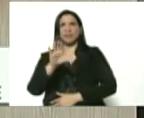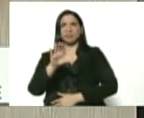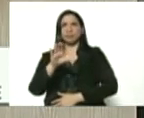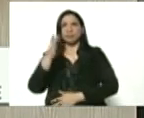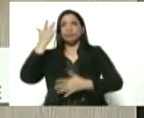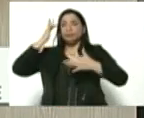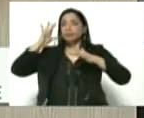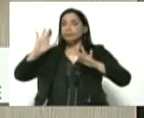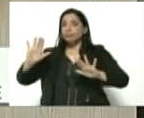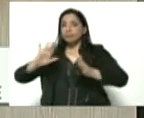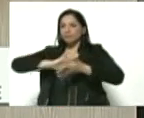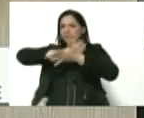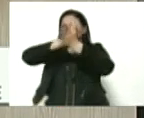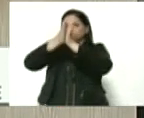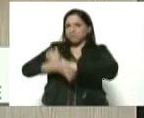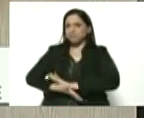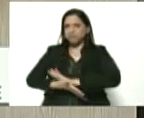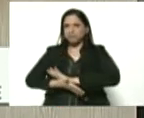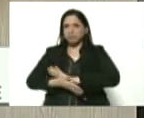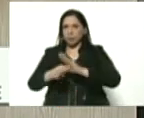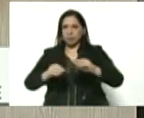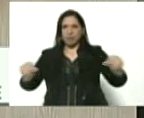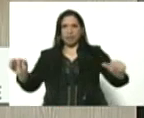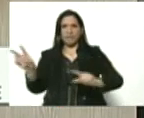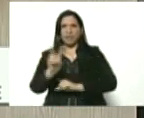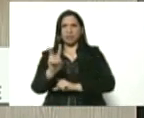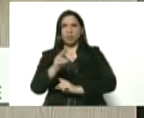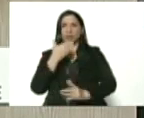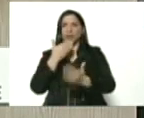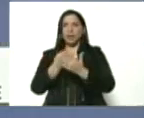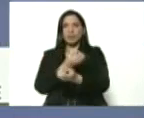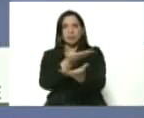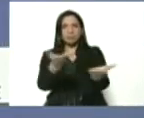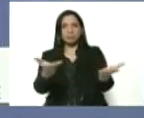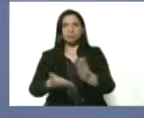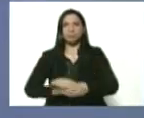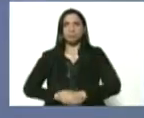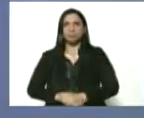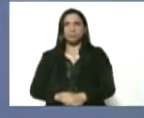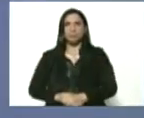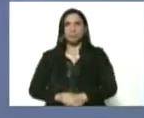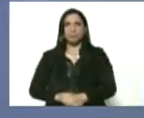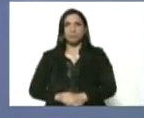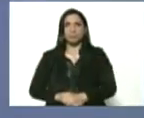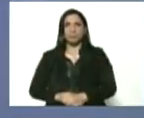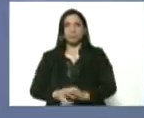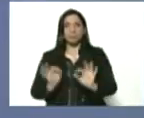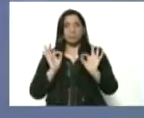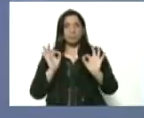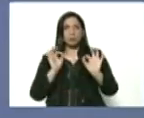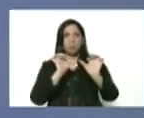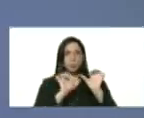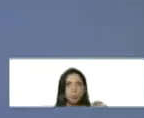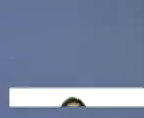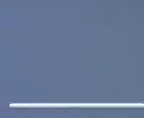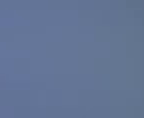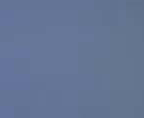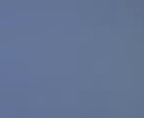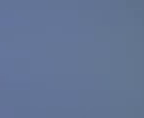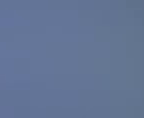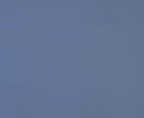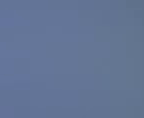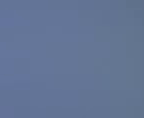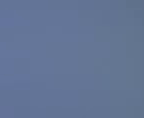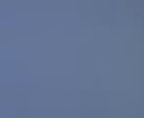tratar de acabar con la tierra venezolana. Muchísimas gracias. Minuciosa y detallada la información que hasta ahora